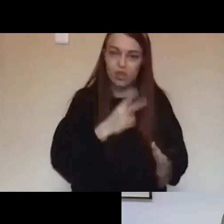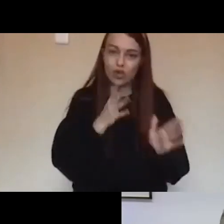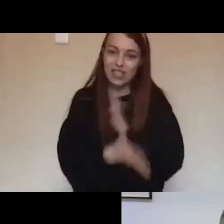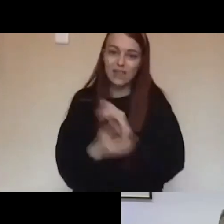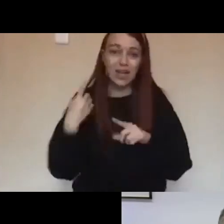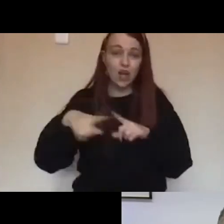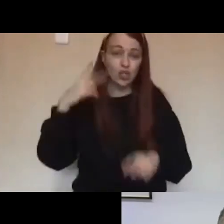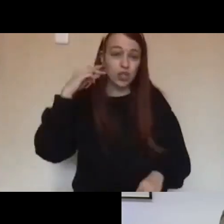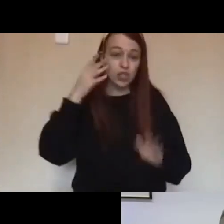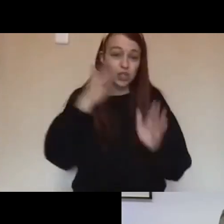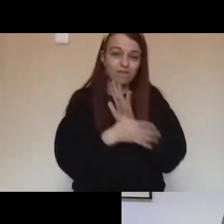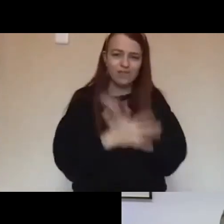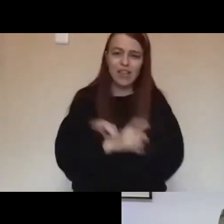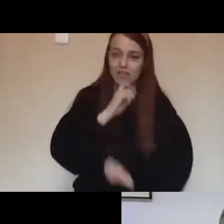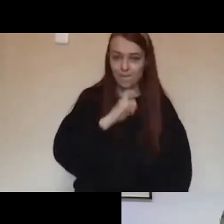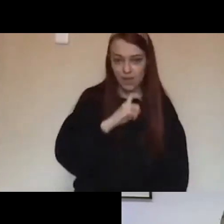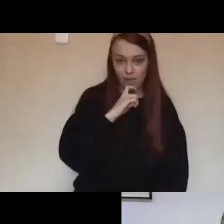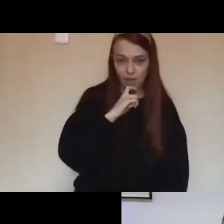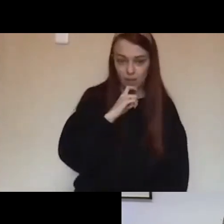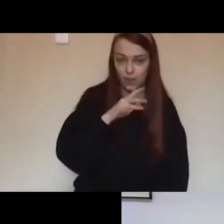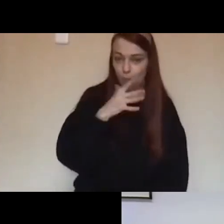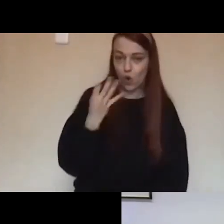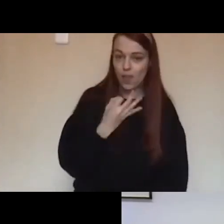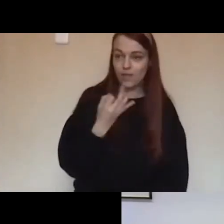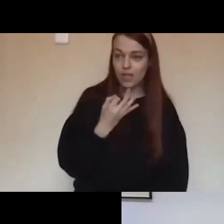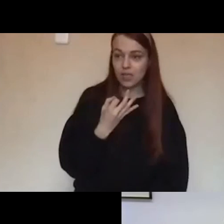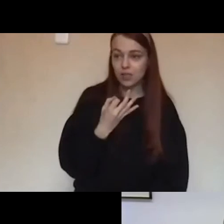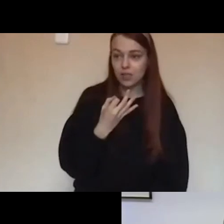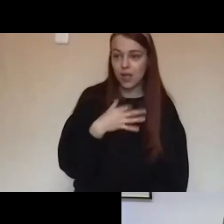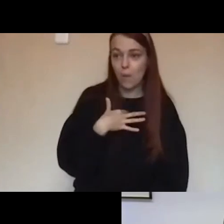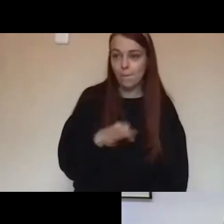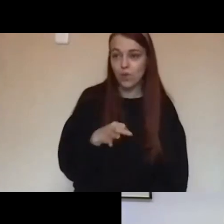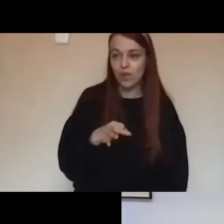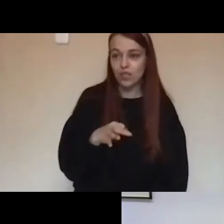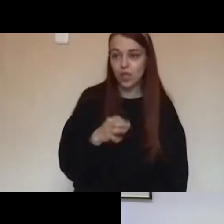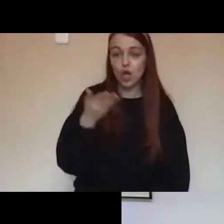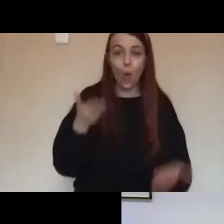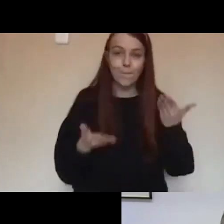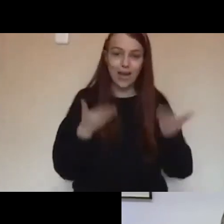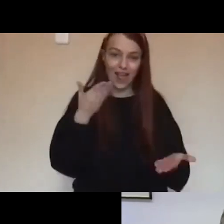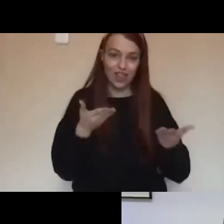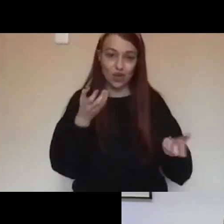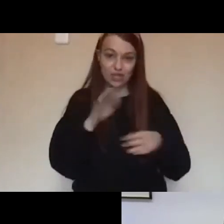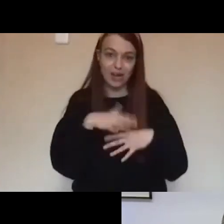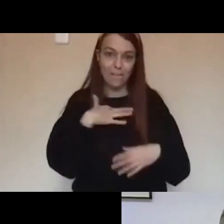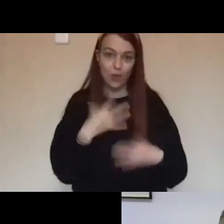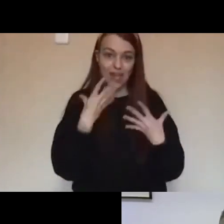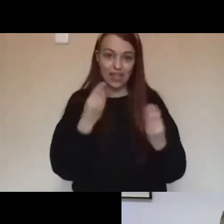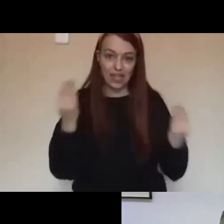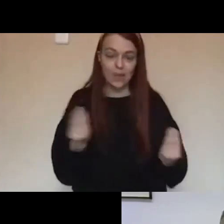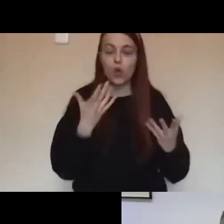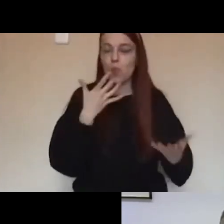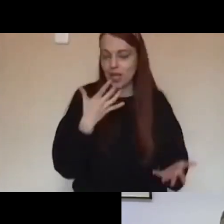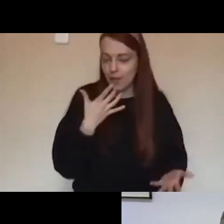porque tienes que hacer determinadas, a lo mejor, analogías, ¿no? Por ejemplo, a veces, por poner un ejemplo, se